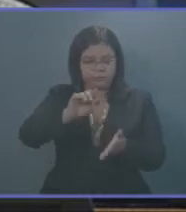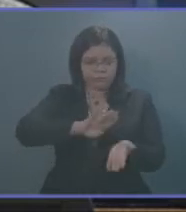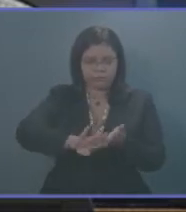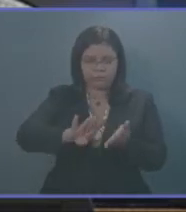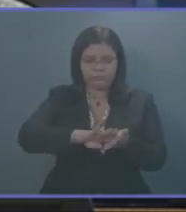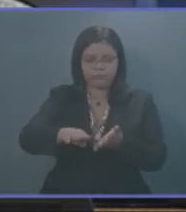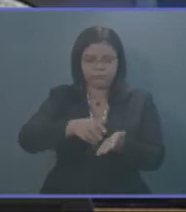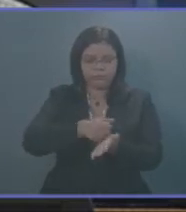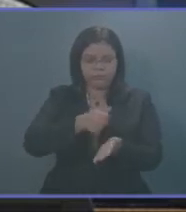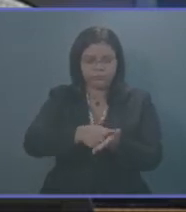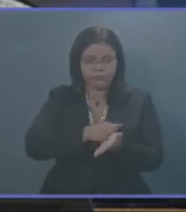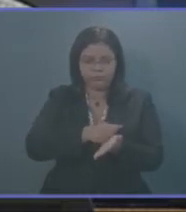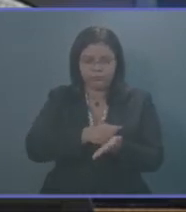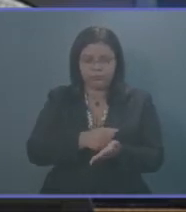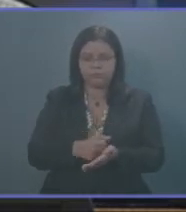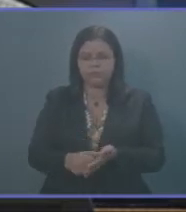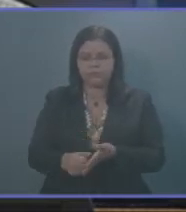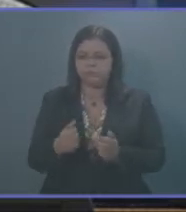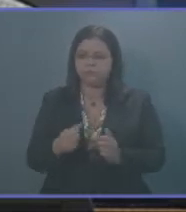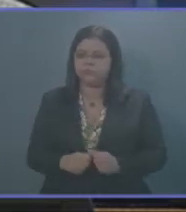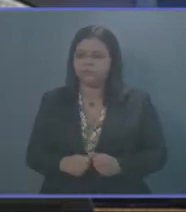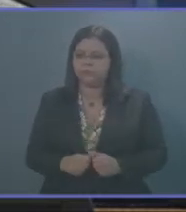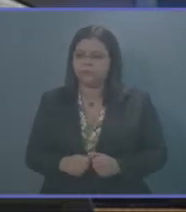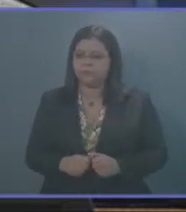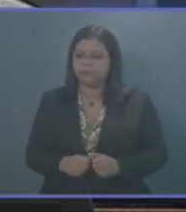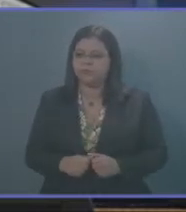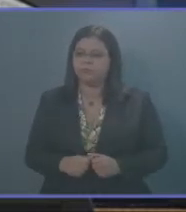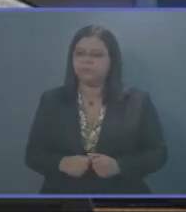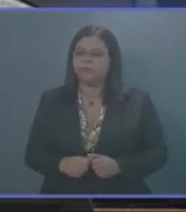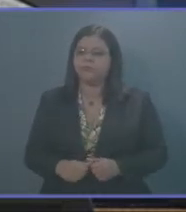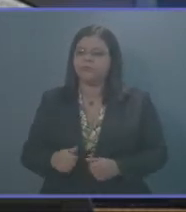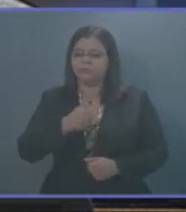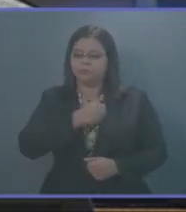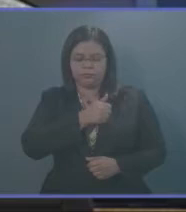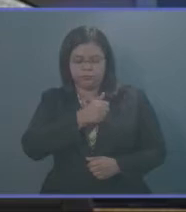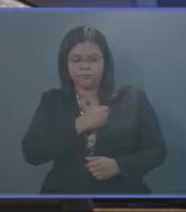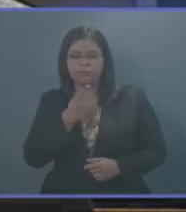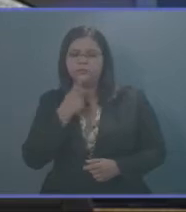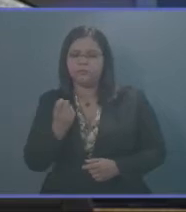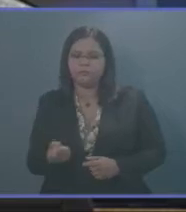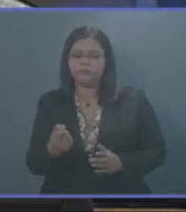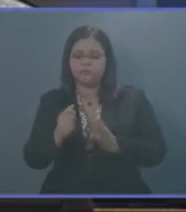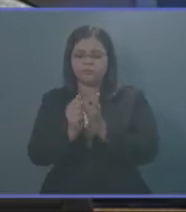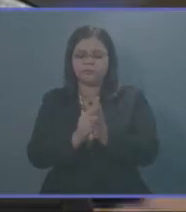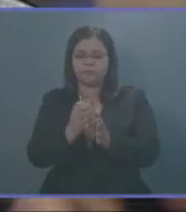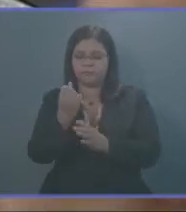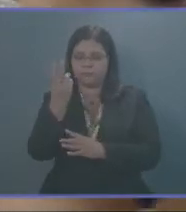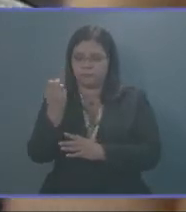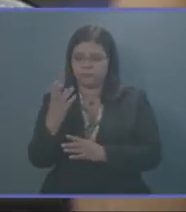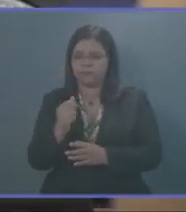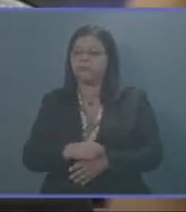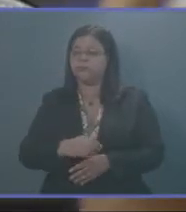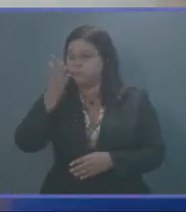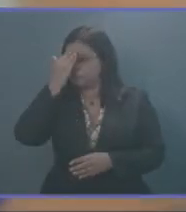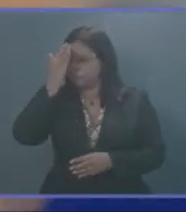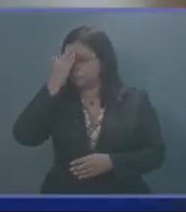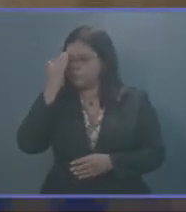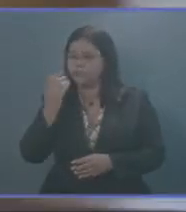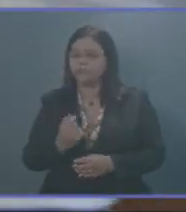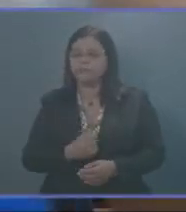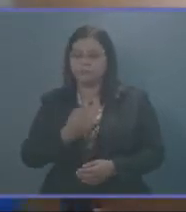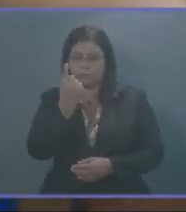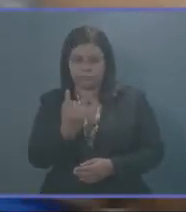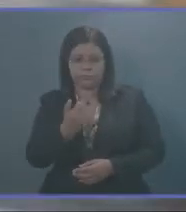se verifica el hecho generador de las obligaciones tributarias. Responsable. Artículo 12. Se entiende por responsable de la